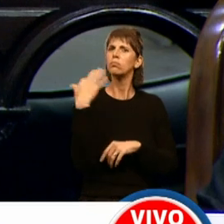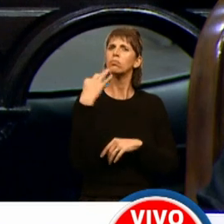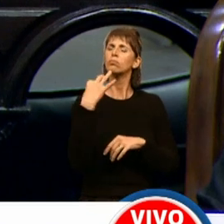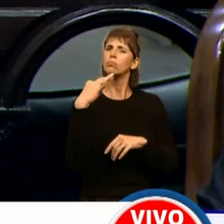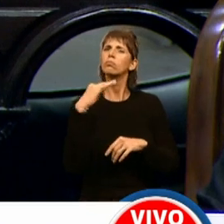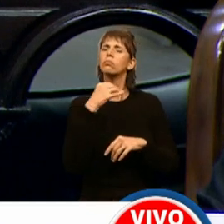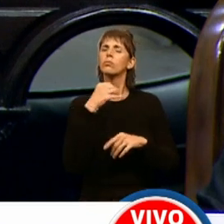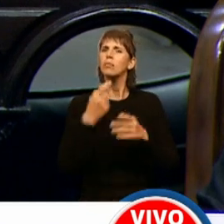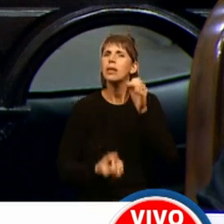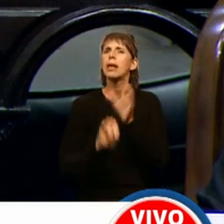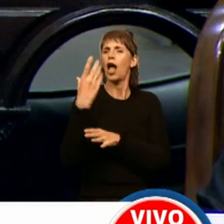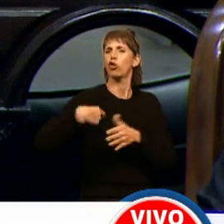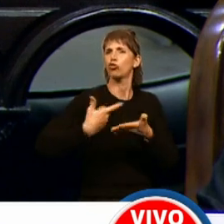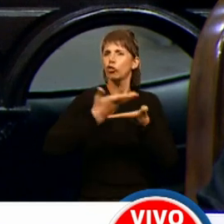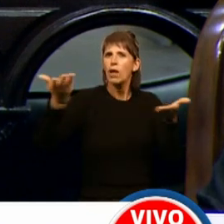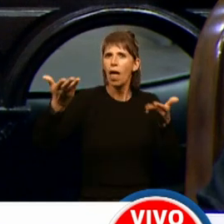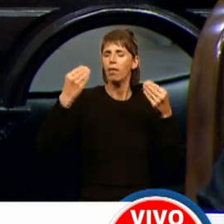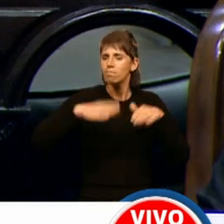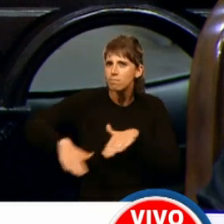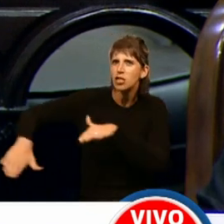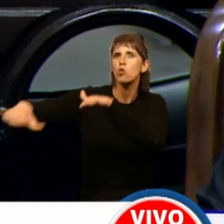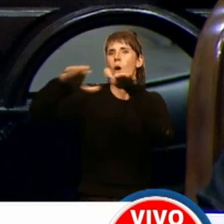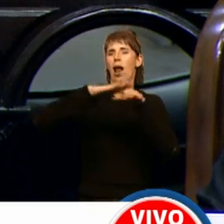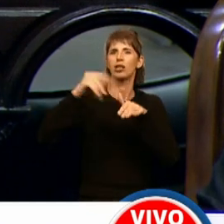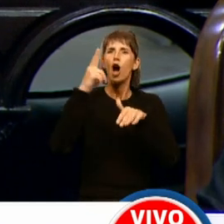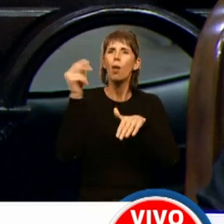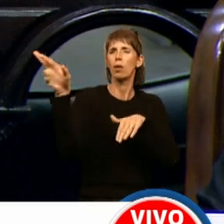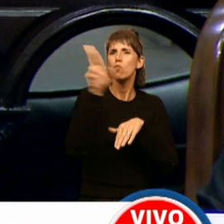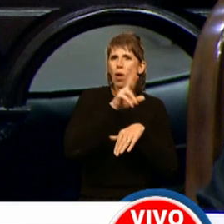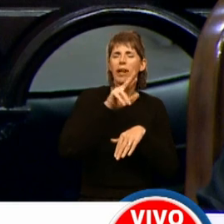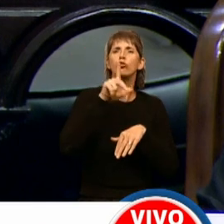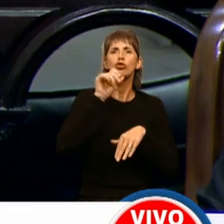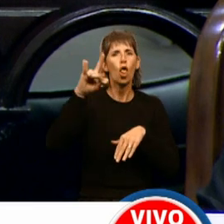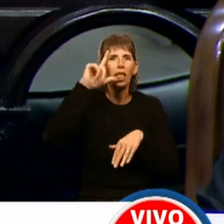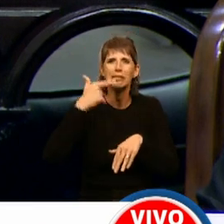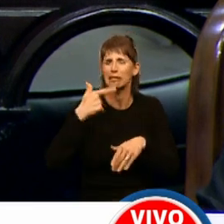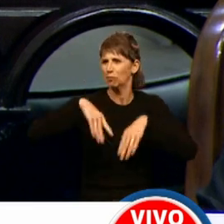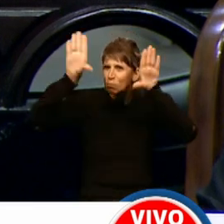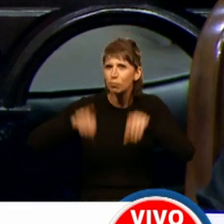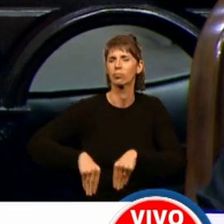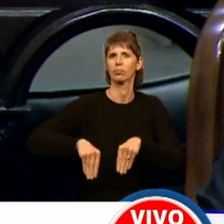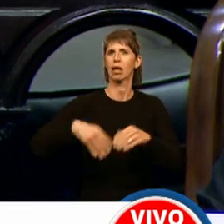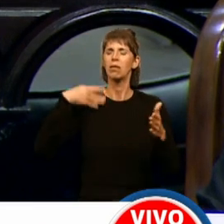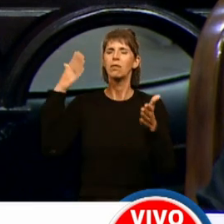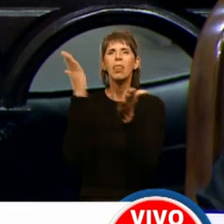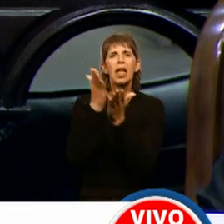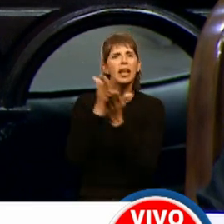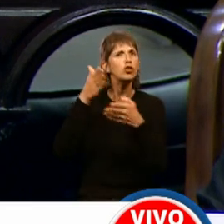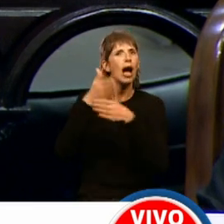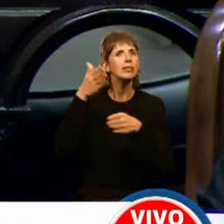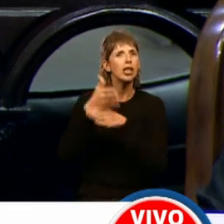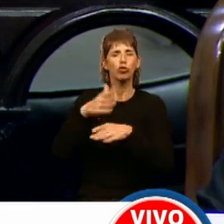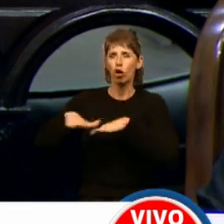de iguales una sociedad donde todos todas y todos tengamos acceso a los mismos derechos que rompamos con este mandato